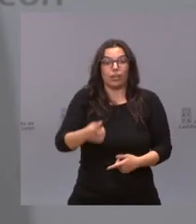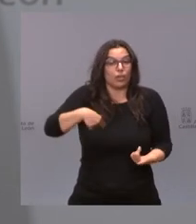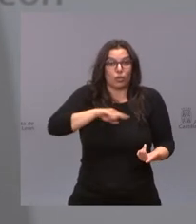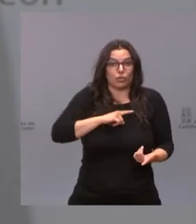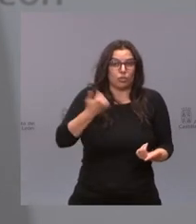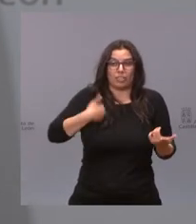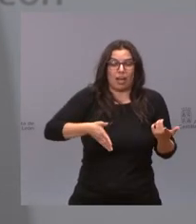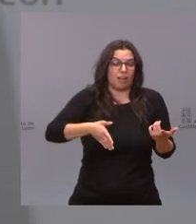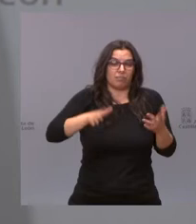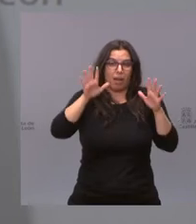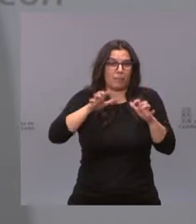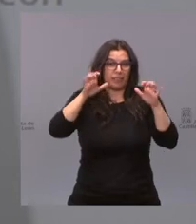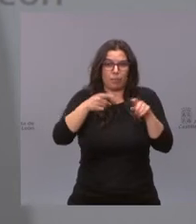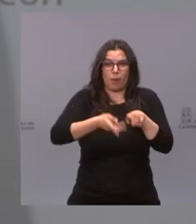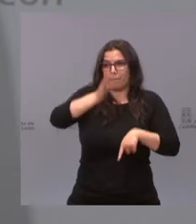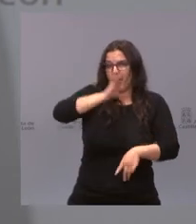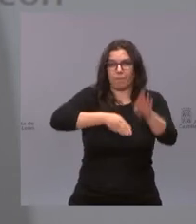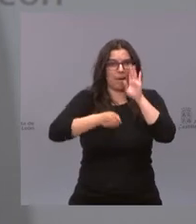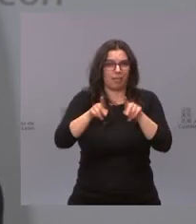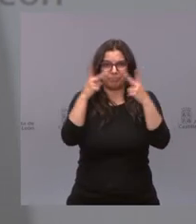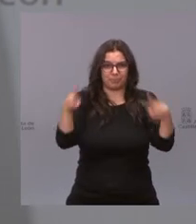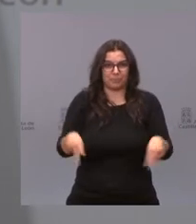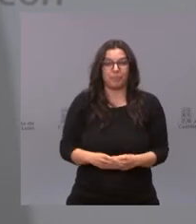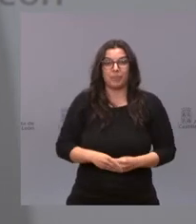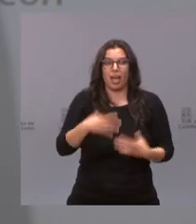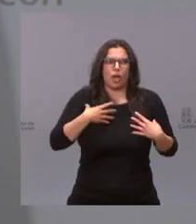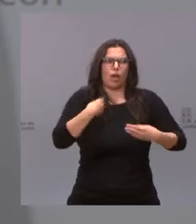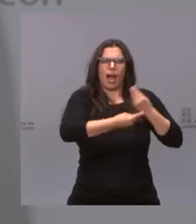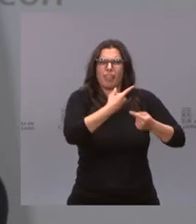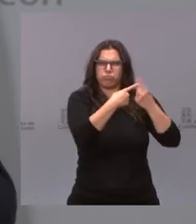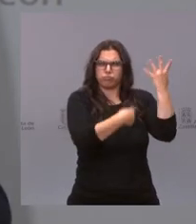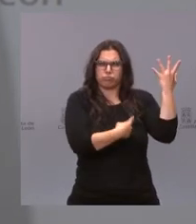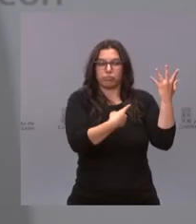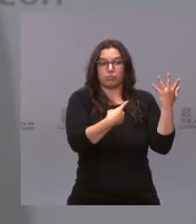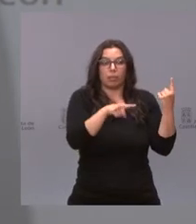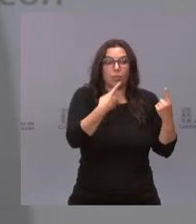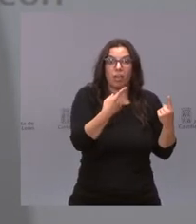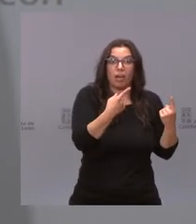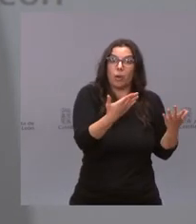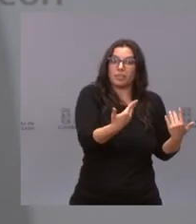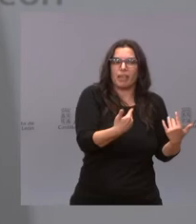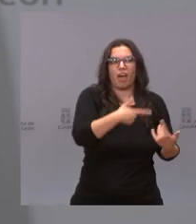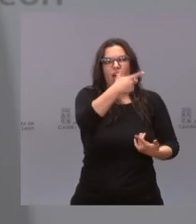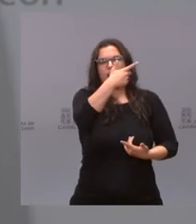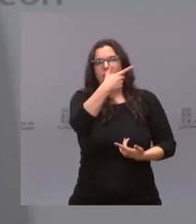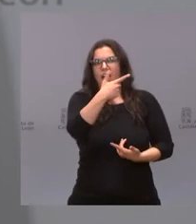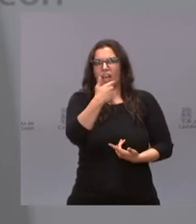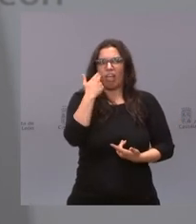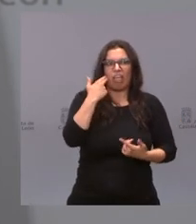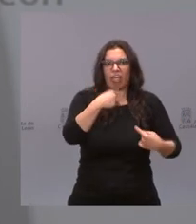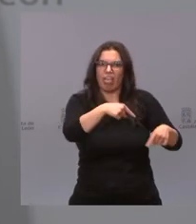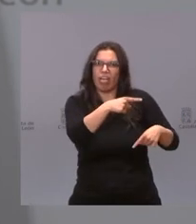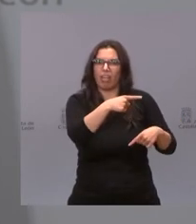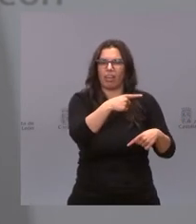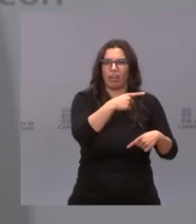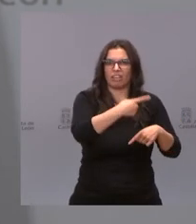tenemos aprendido de hace tiempo. Oiga, haces muchas cosas y entonces no pasa nada, pues entonces es que eres un timorato y en realidad no ha pasado